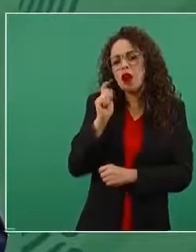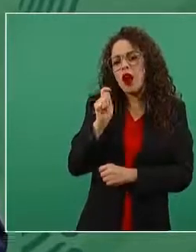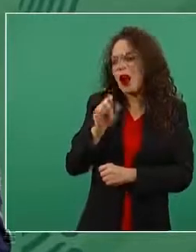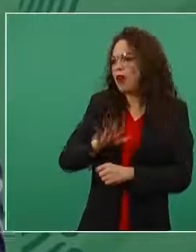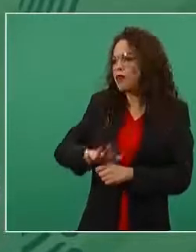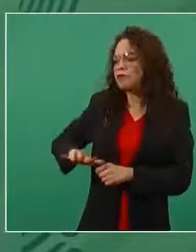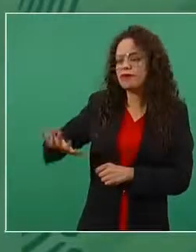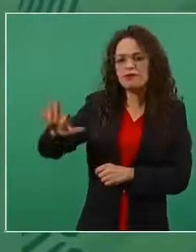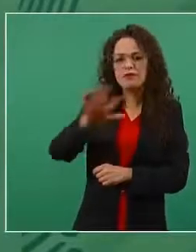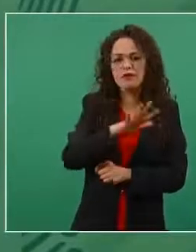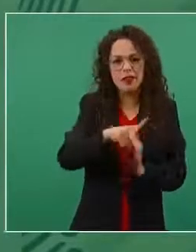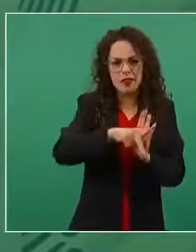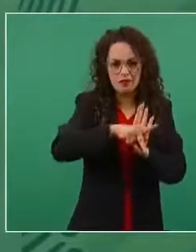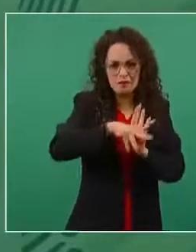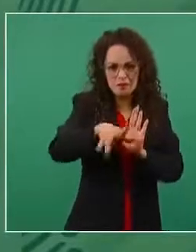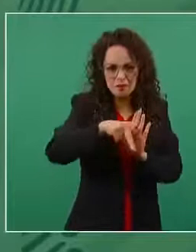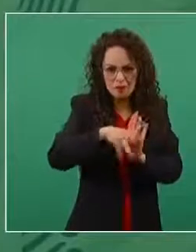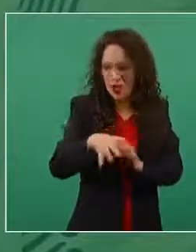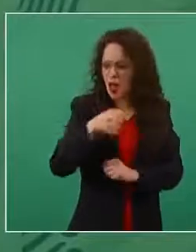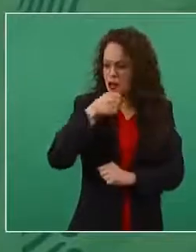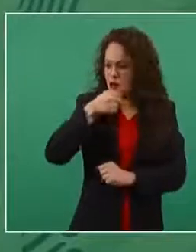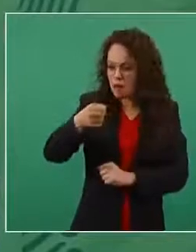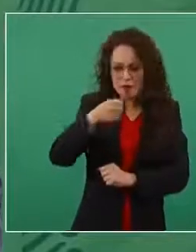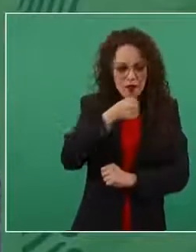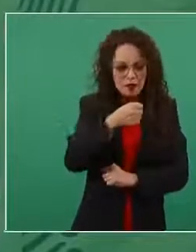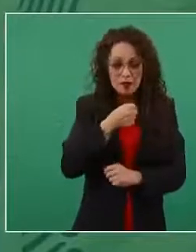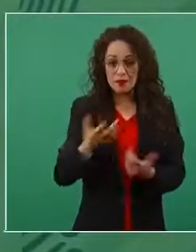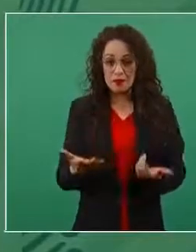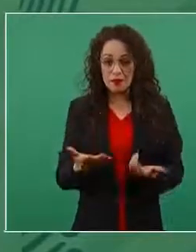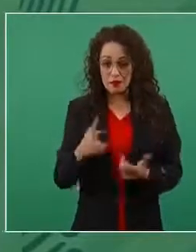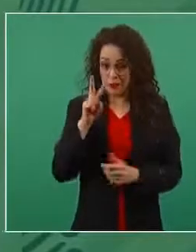Hay muchos que se dejan